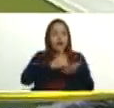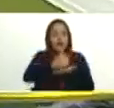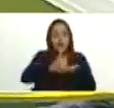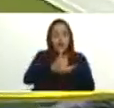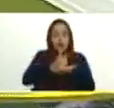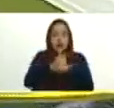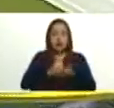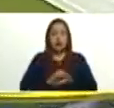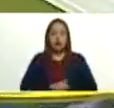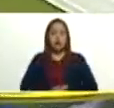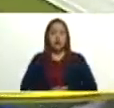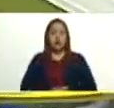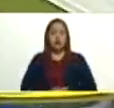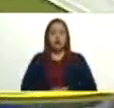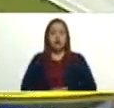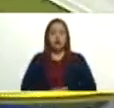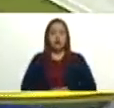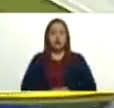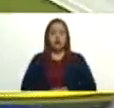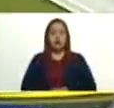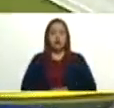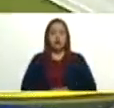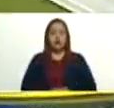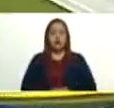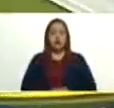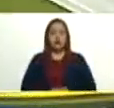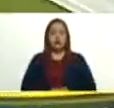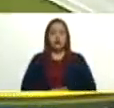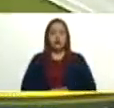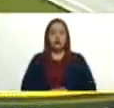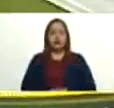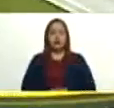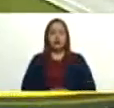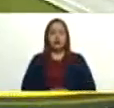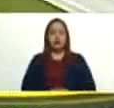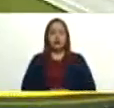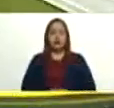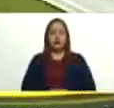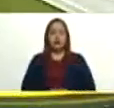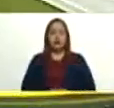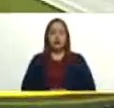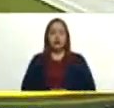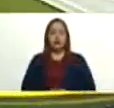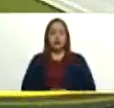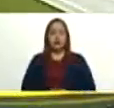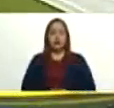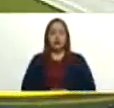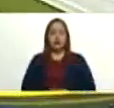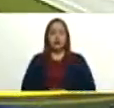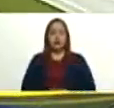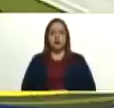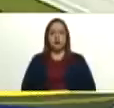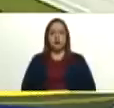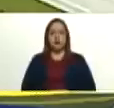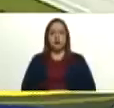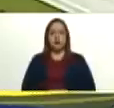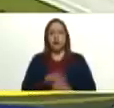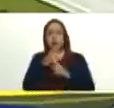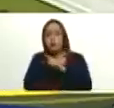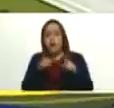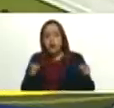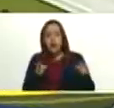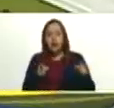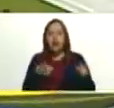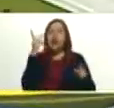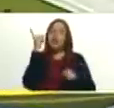to wait on the authority in the US. Pero or hay que